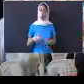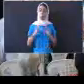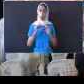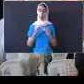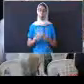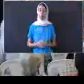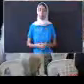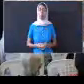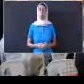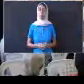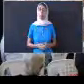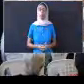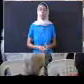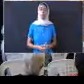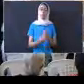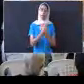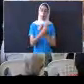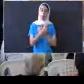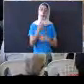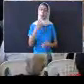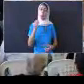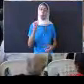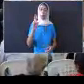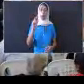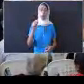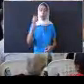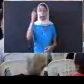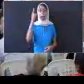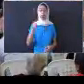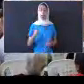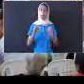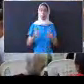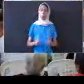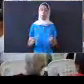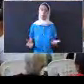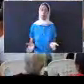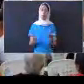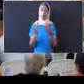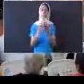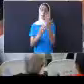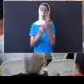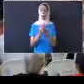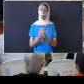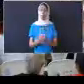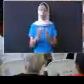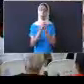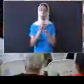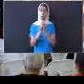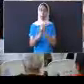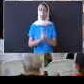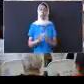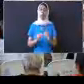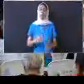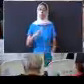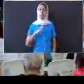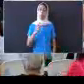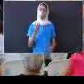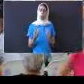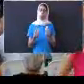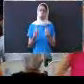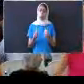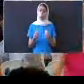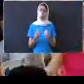No sé si pueden levantar sus manos Y acompañarnos para orar Tenemos bastantes peticiones Por